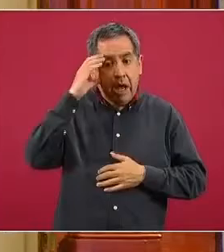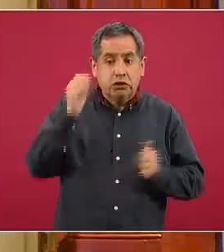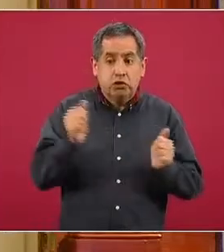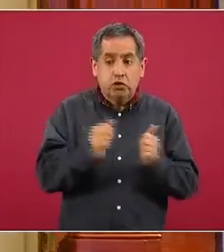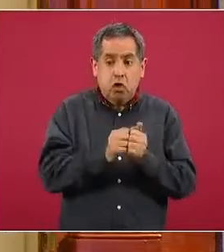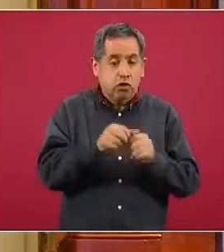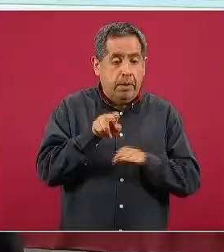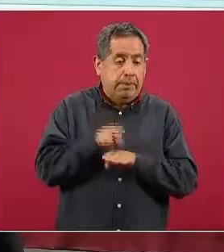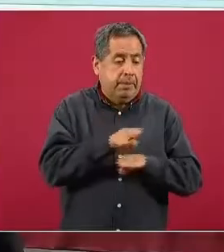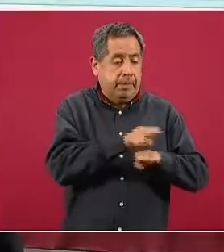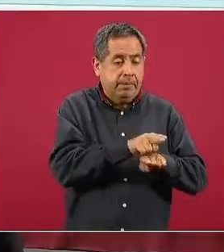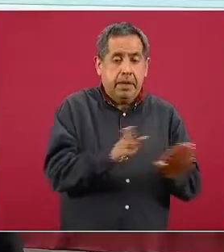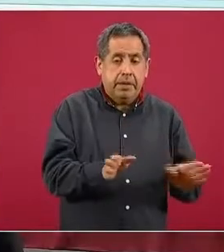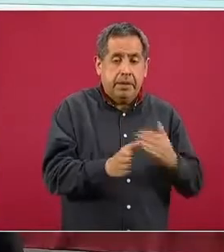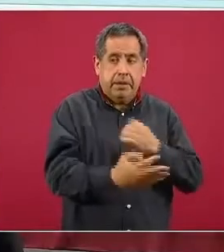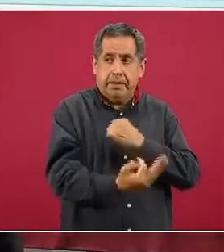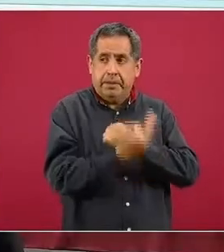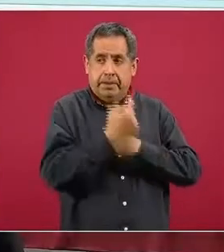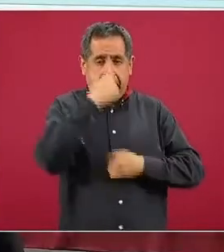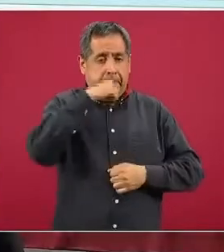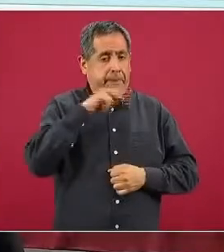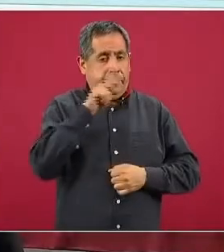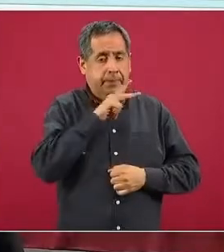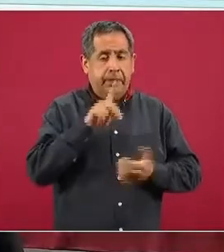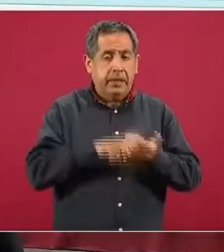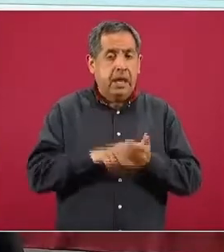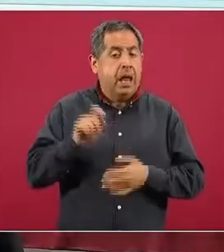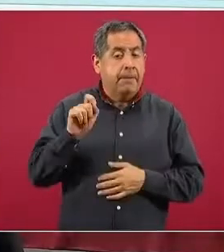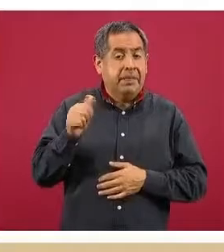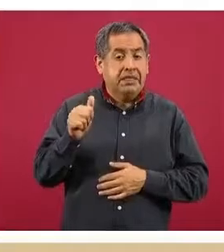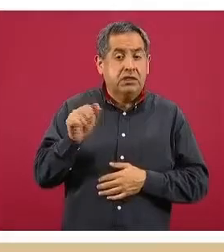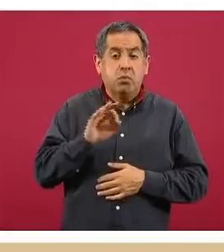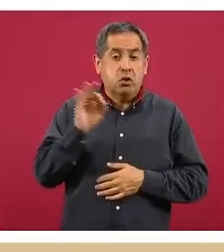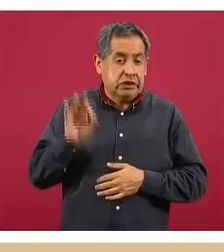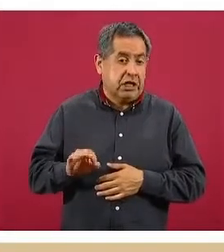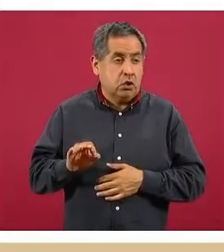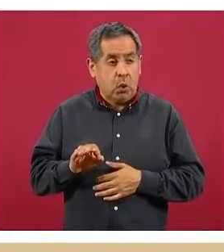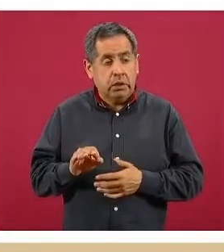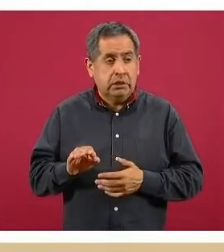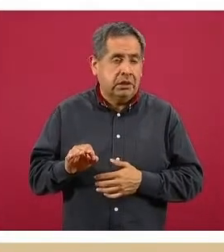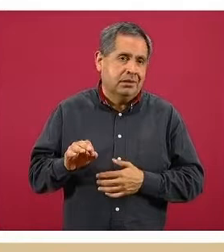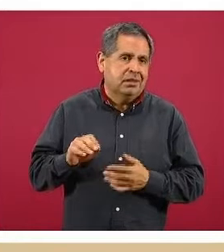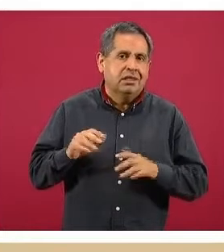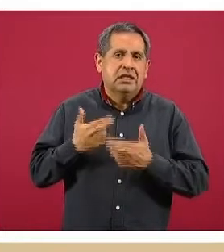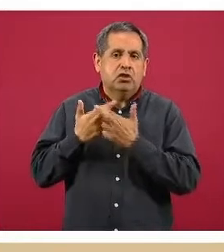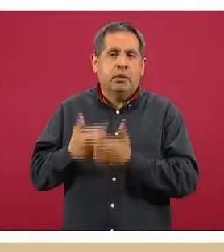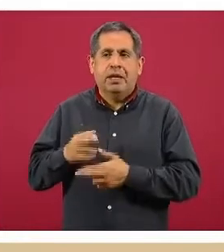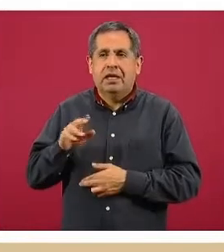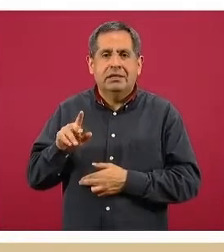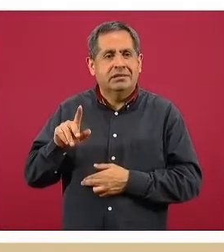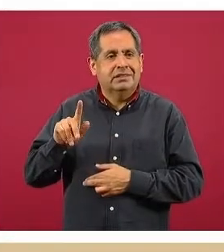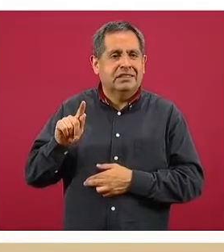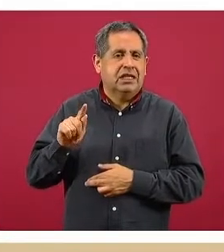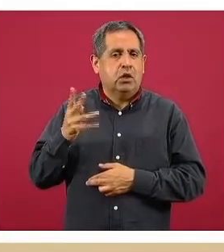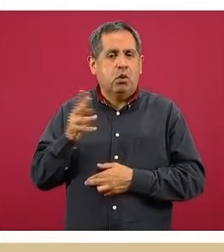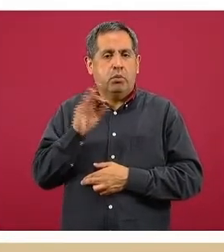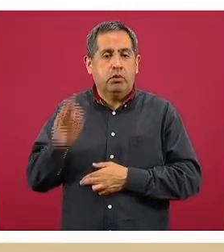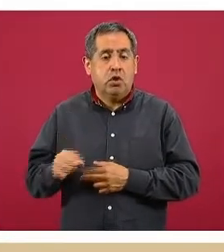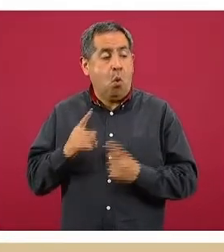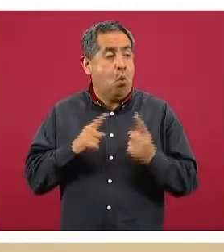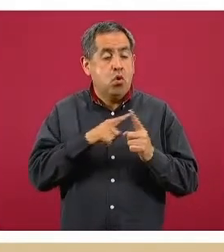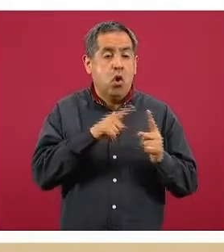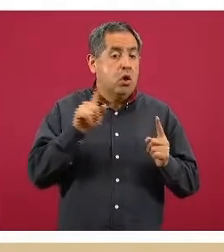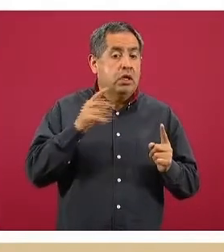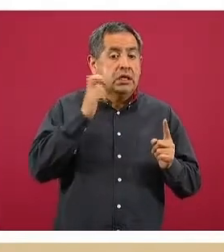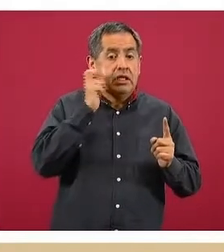con ventilador, 26% la media nacional, y en este caso sí es solamente el estado de Chihuahua el